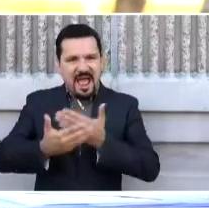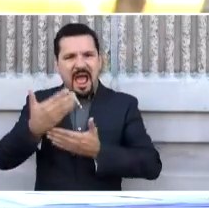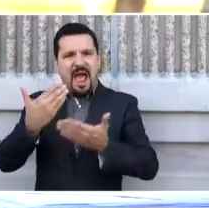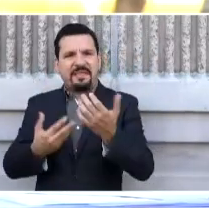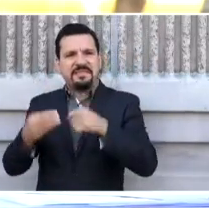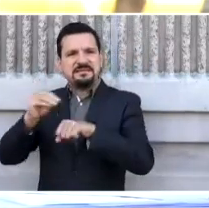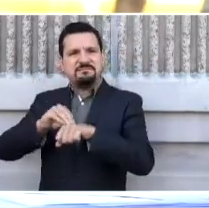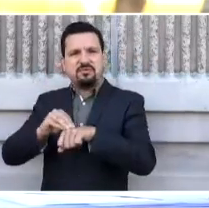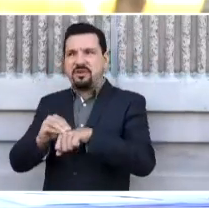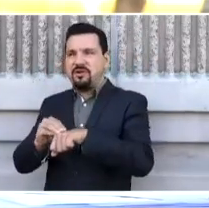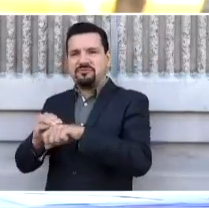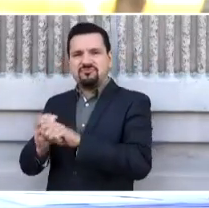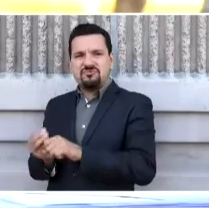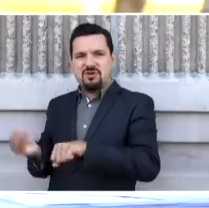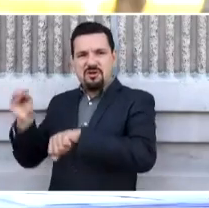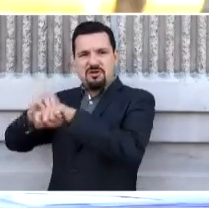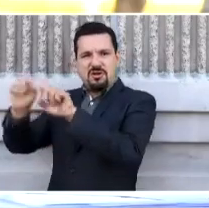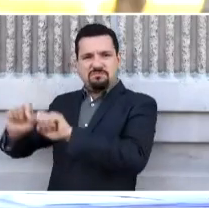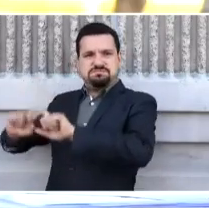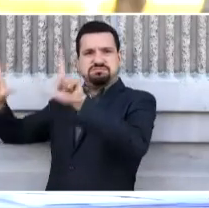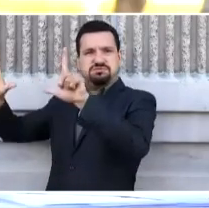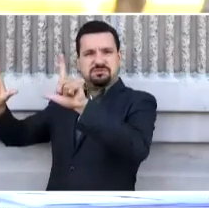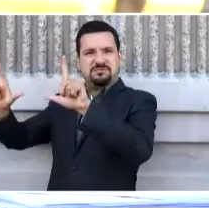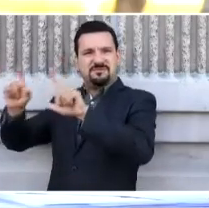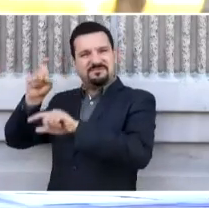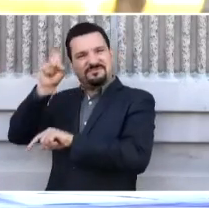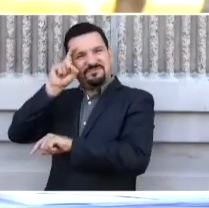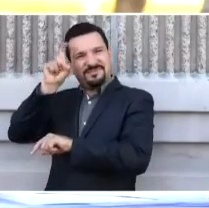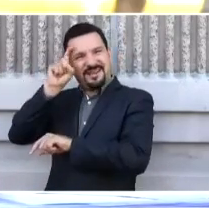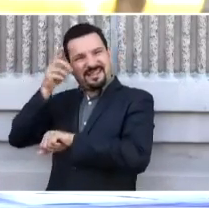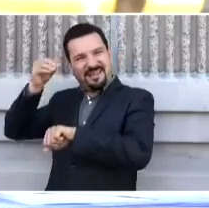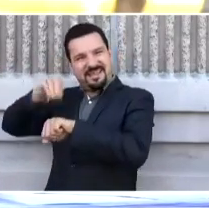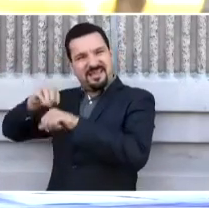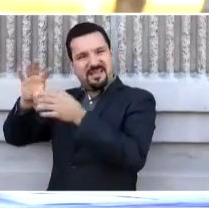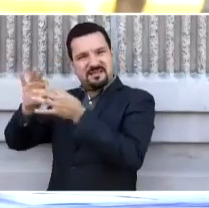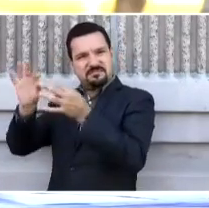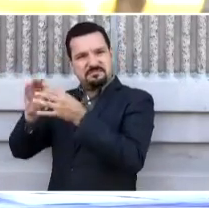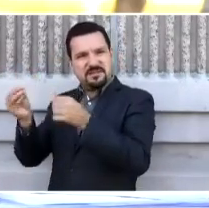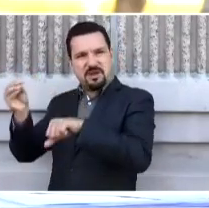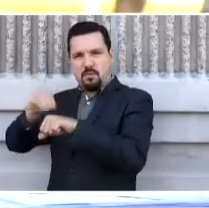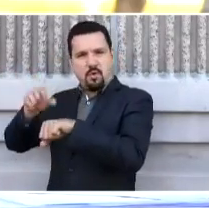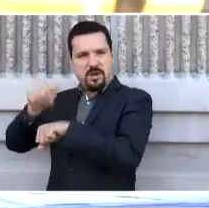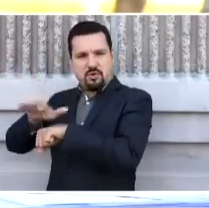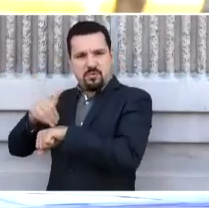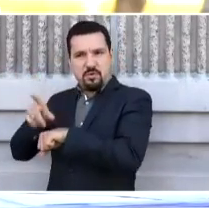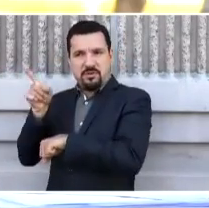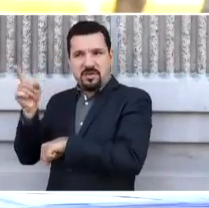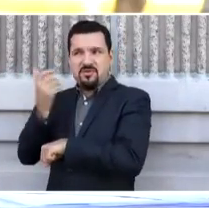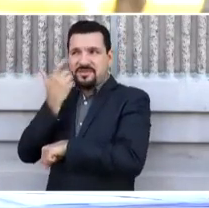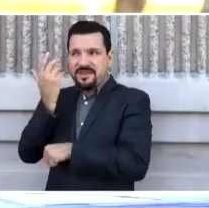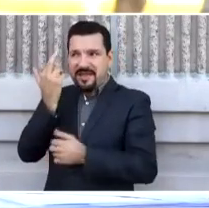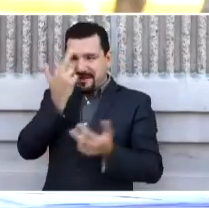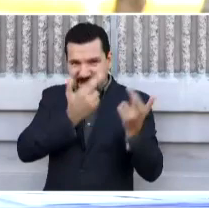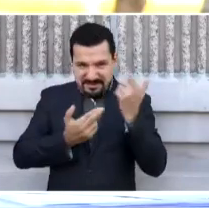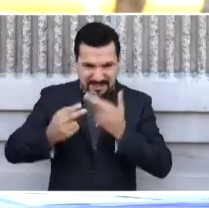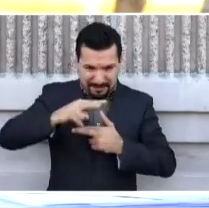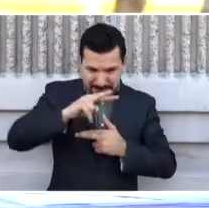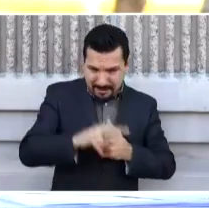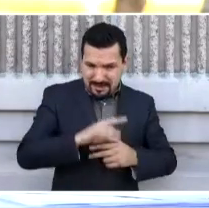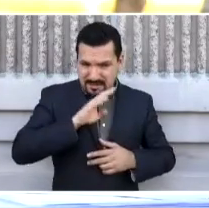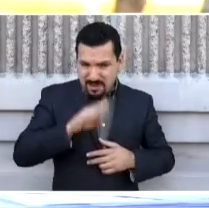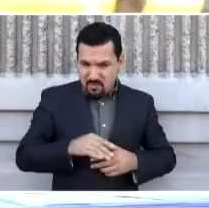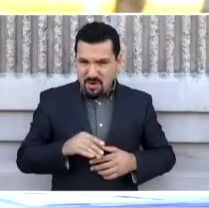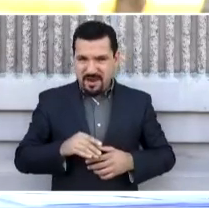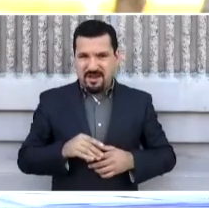subirlos a las presentaciones que hace el subsecretario. Lo que yo siempre he dicho,